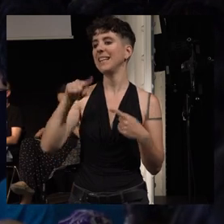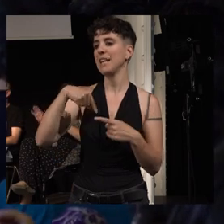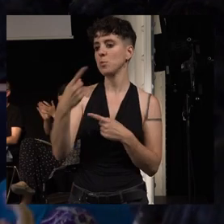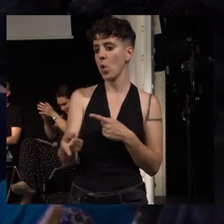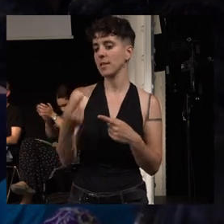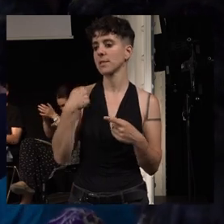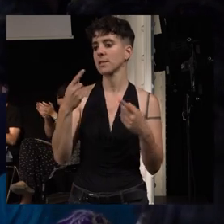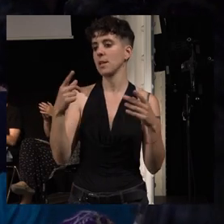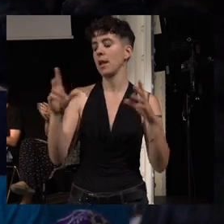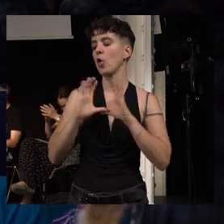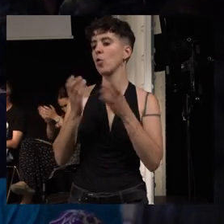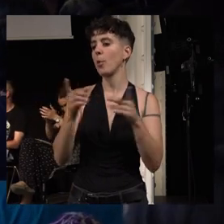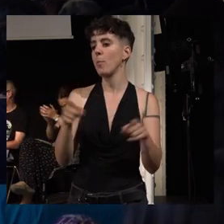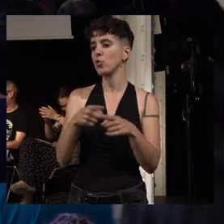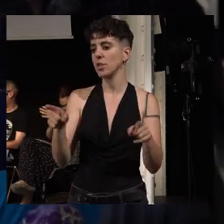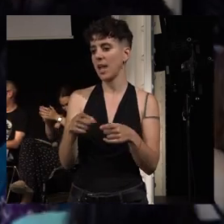después. Gracias.